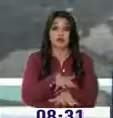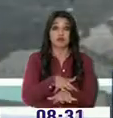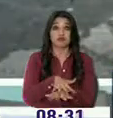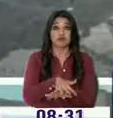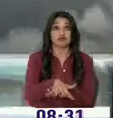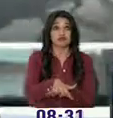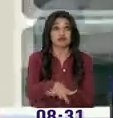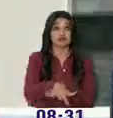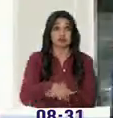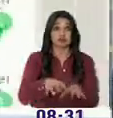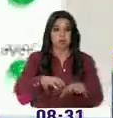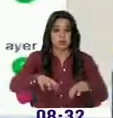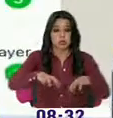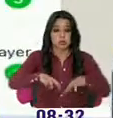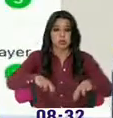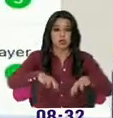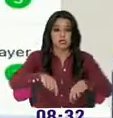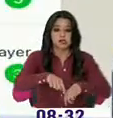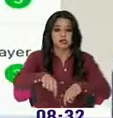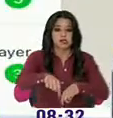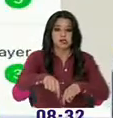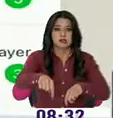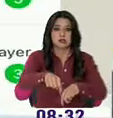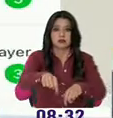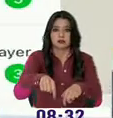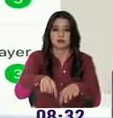ustedes saben, va minando el pavimento o